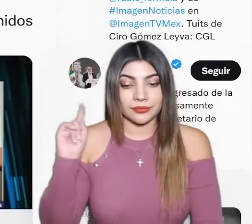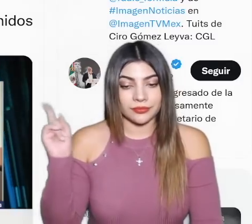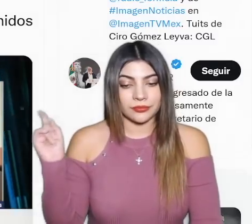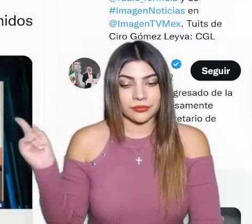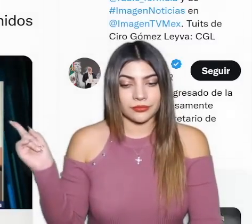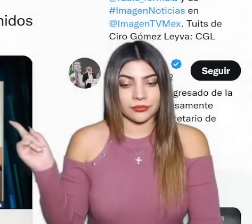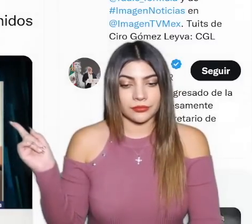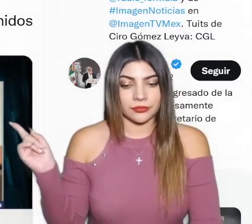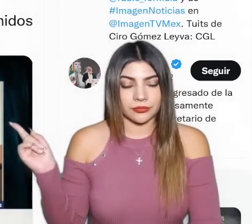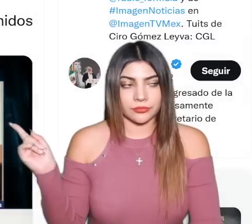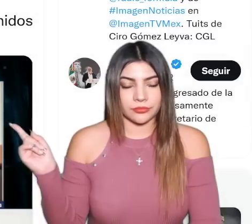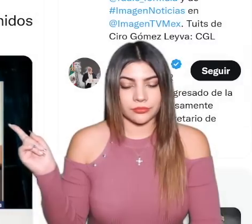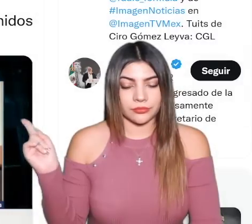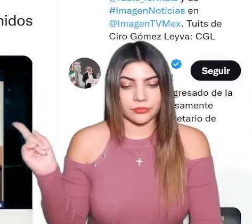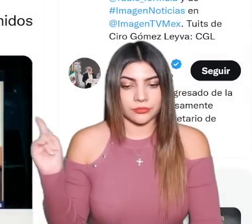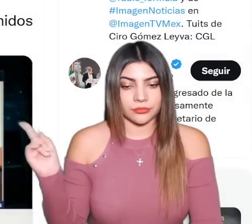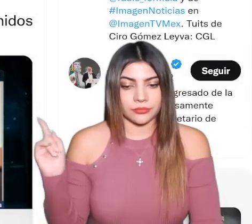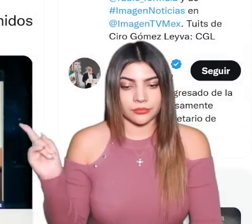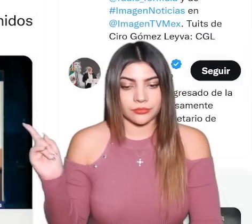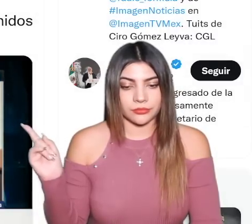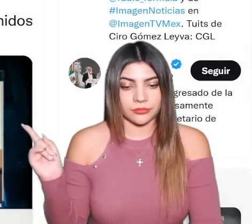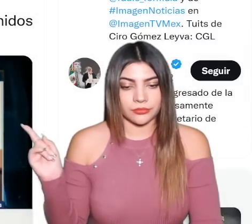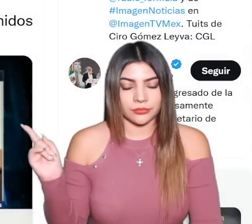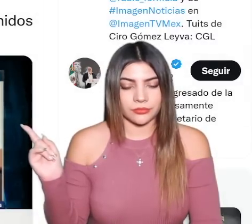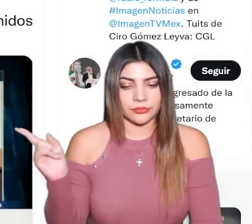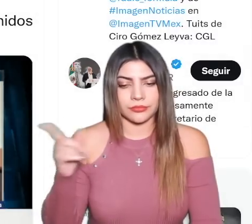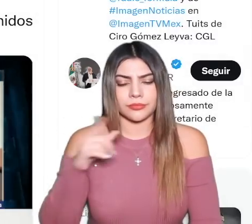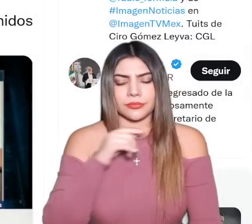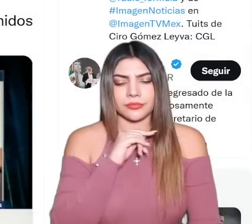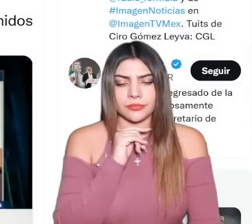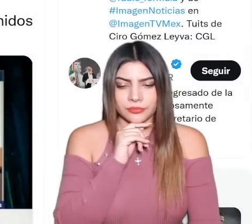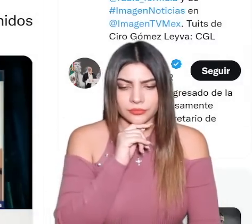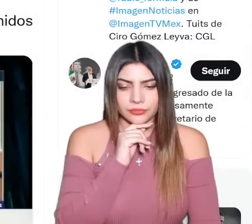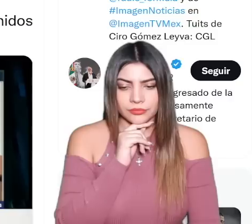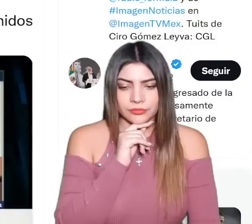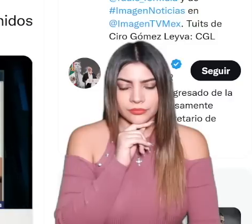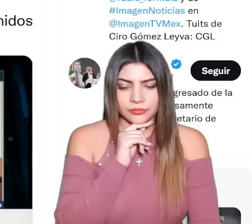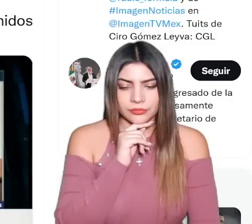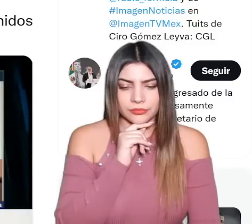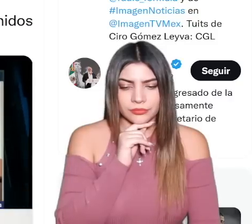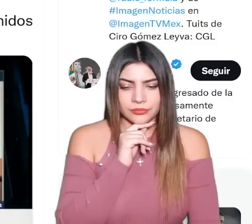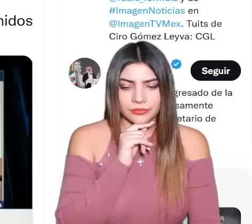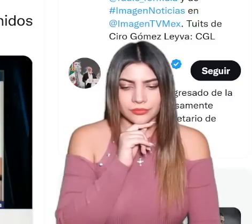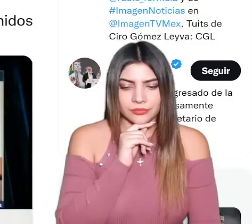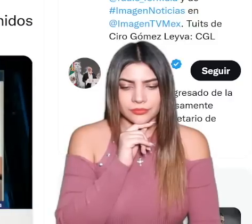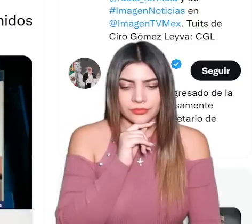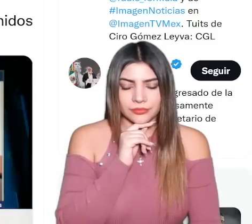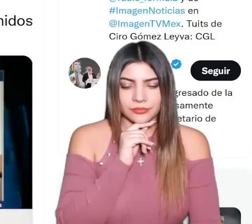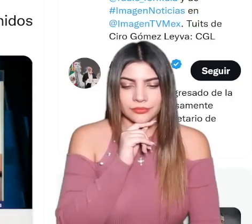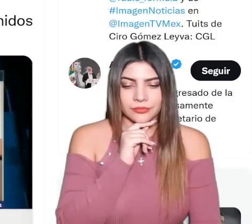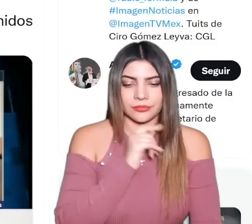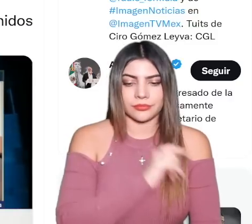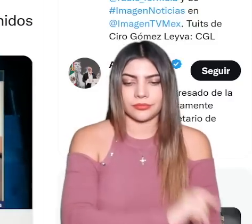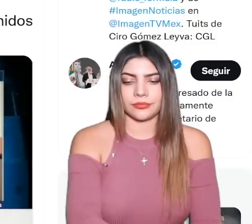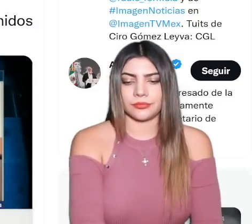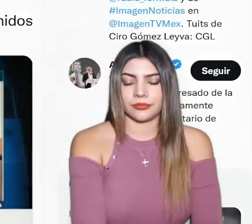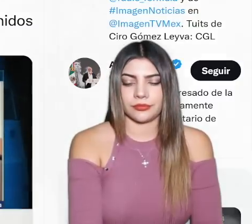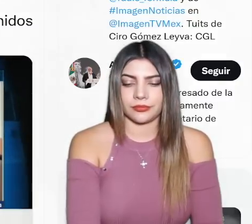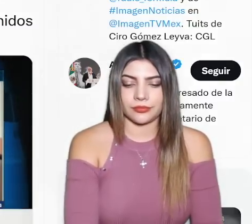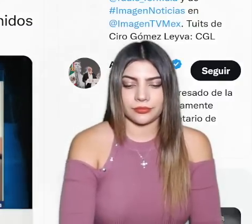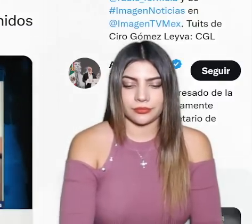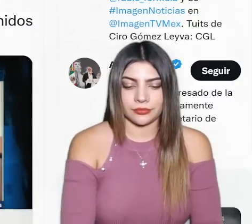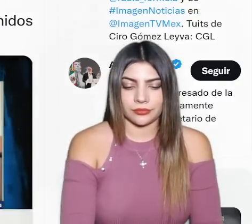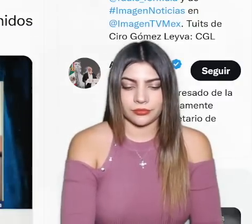a nuestros defendidos, y es lo que no ha entendido el subsecretario Encinas, que no es una campaña, como él dice, constante y permanente en su